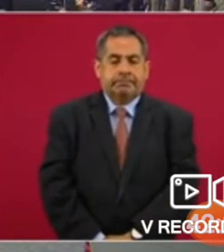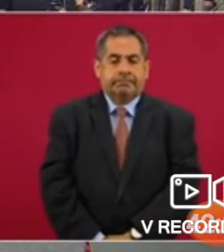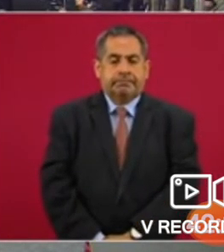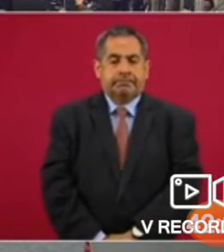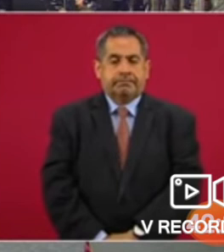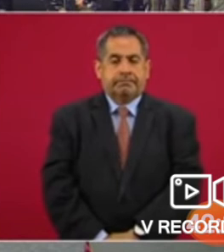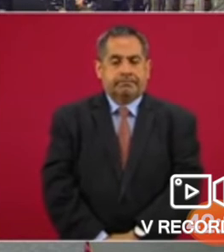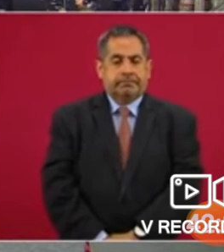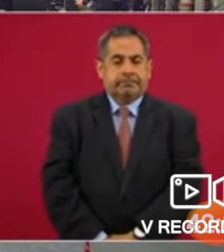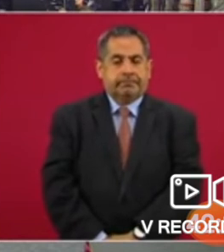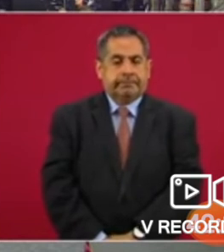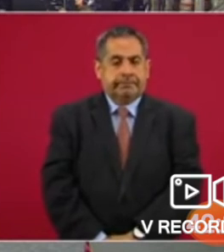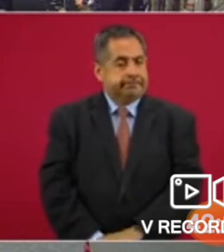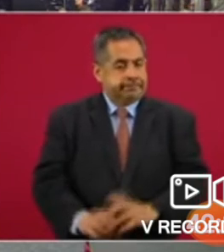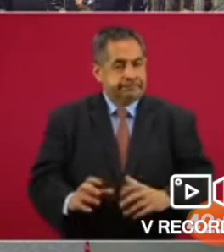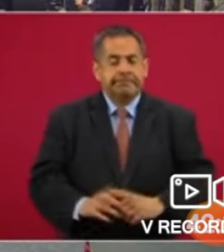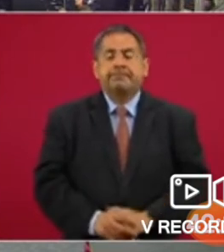Bueno,